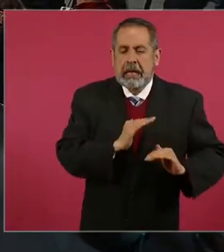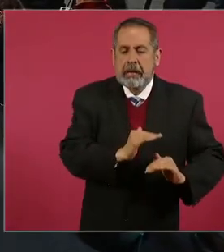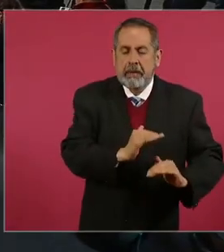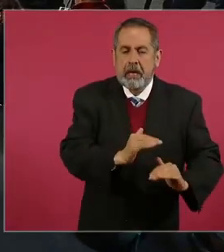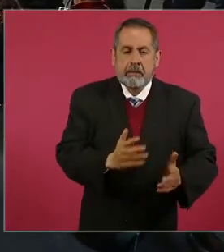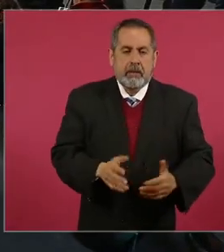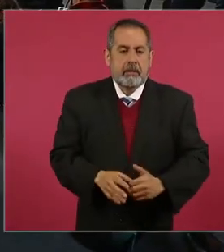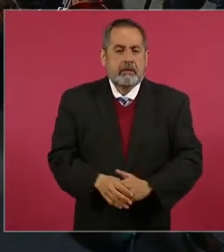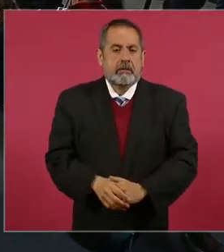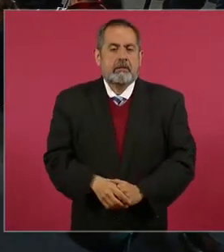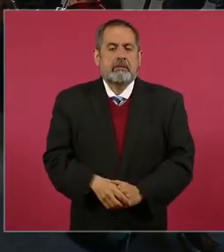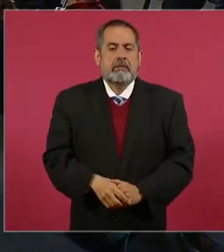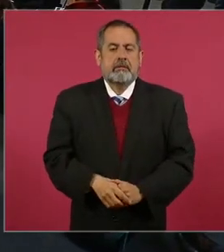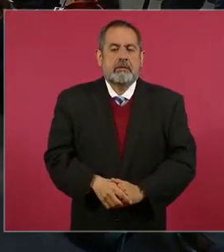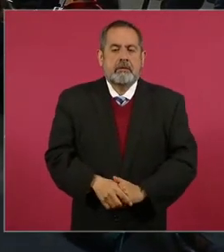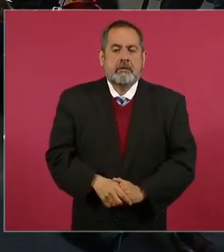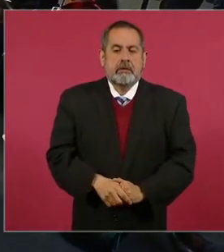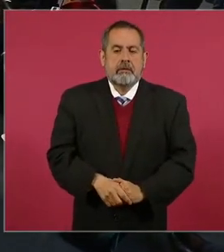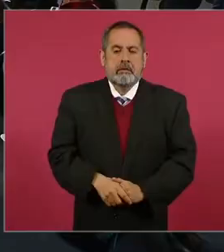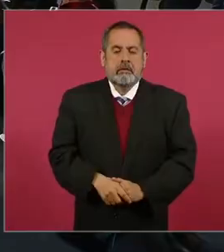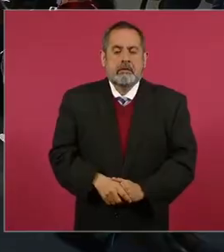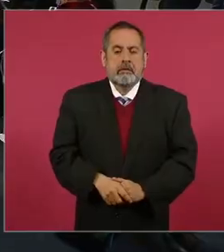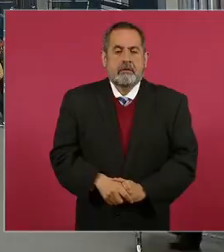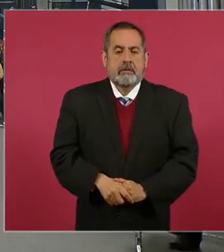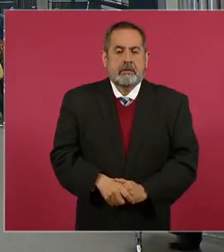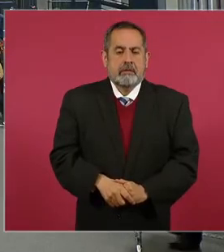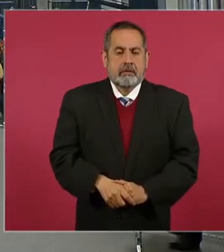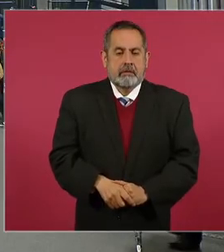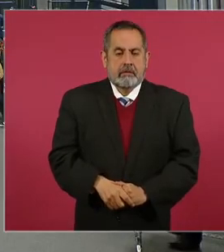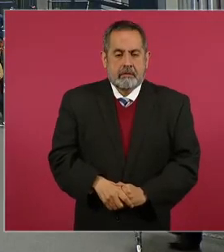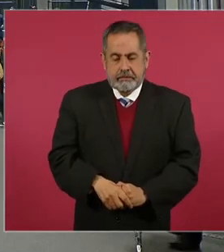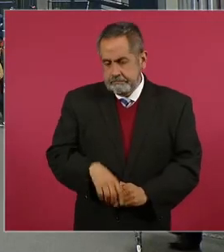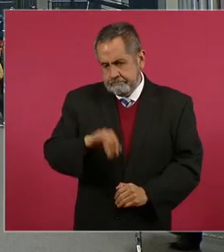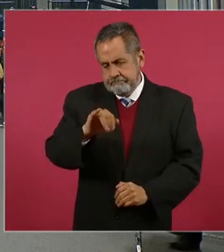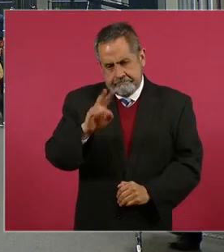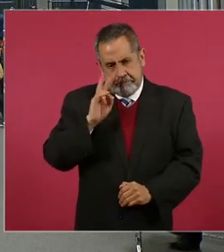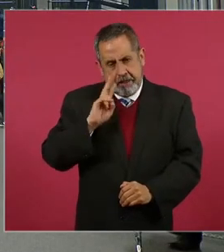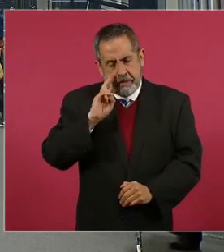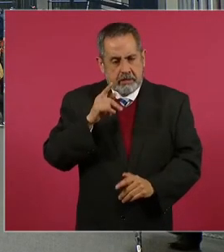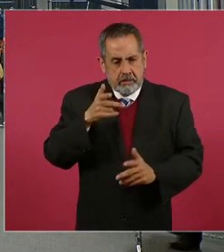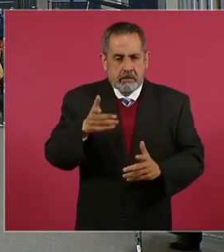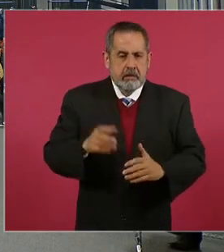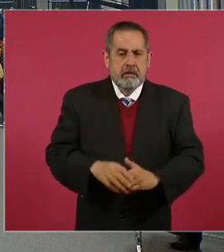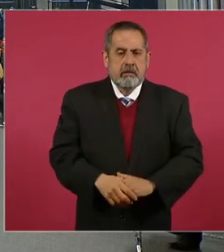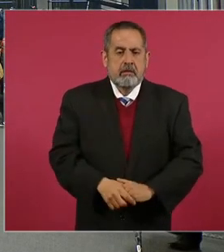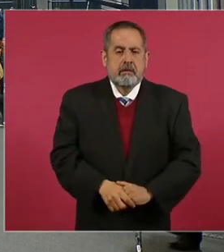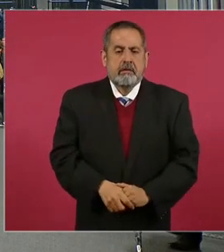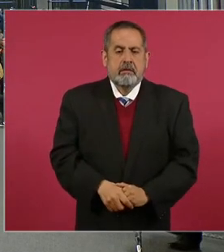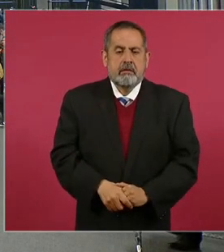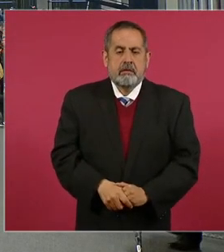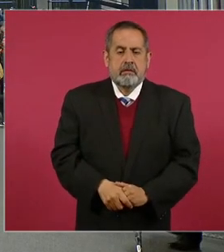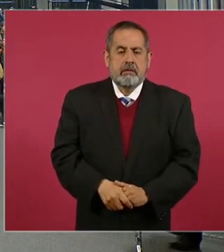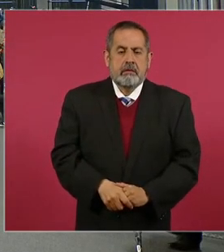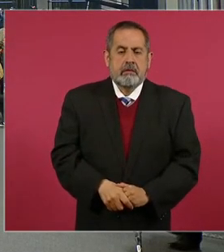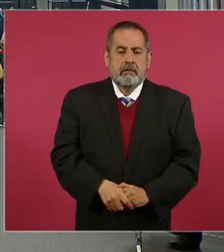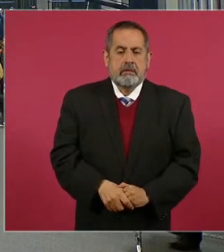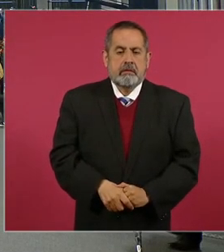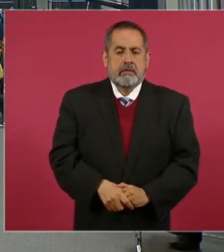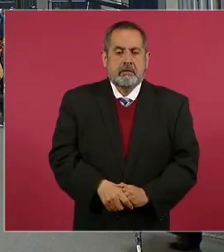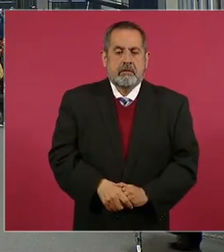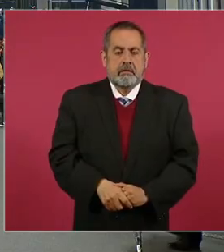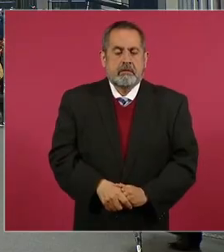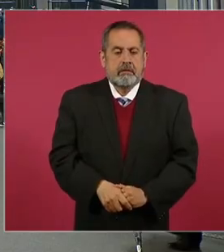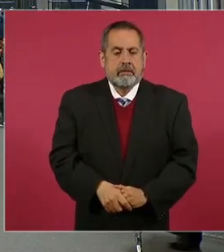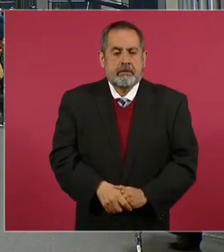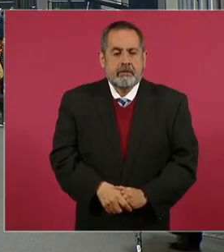fue liberado este personaje, el Transformer. Sí, hay que ver. Fue liberado por un acuerdo con Estados Unidos secreto y bajo una